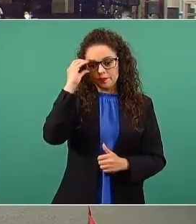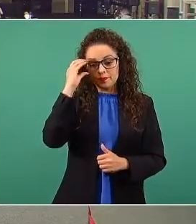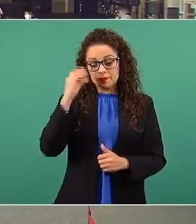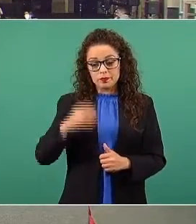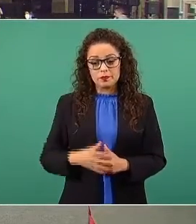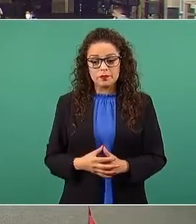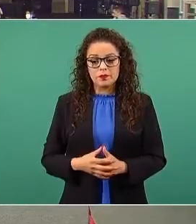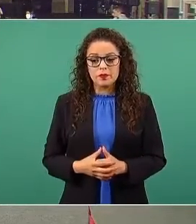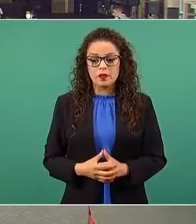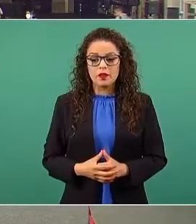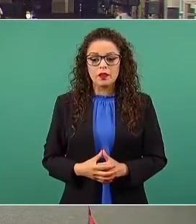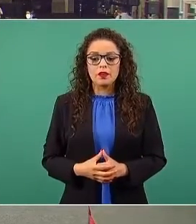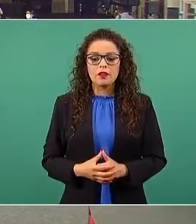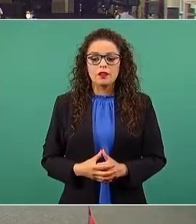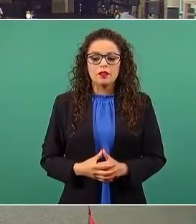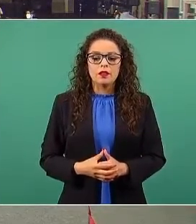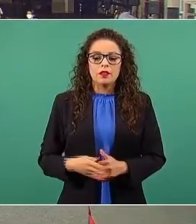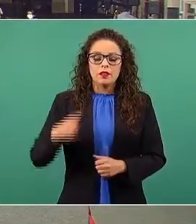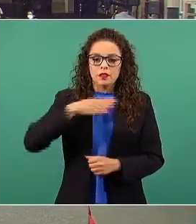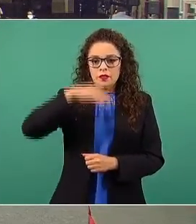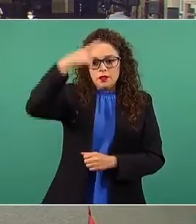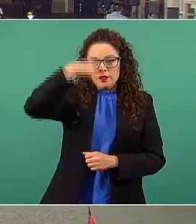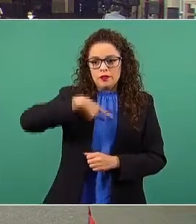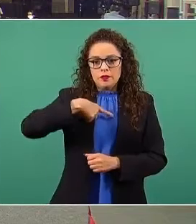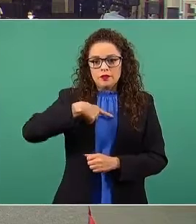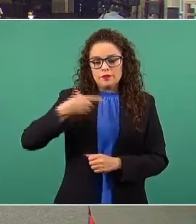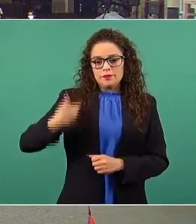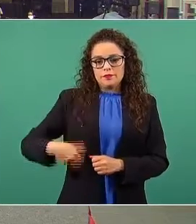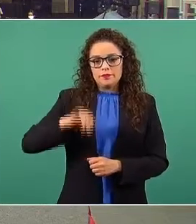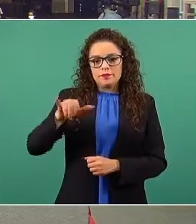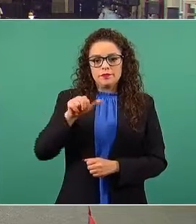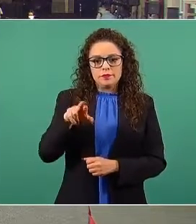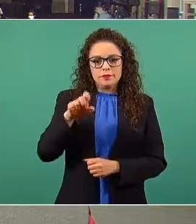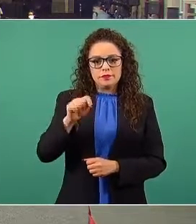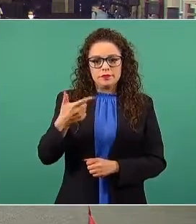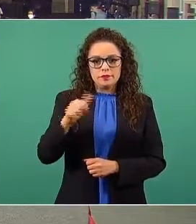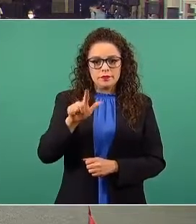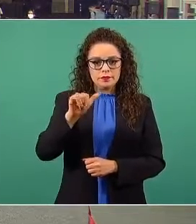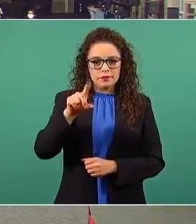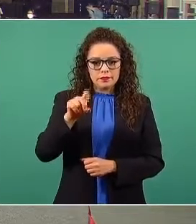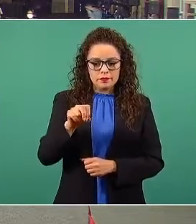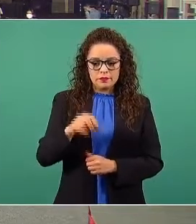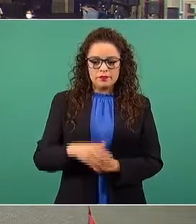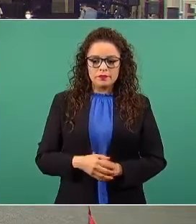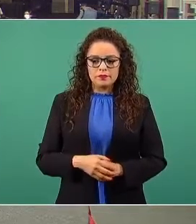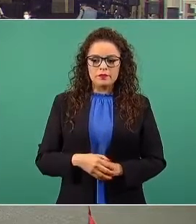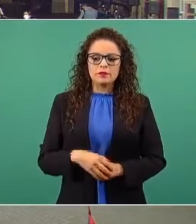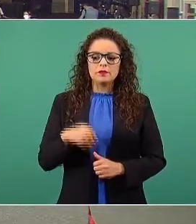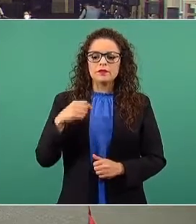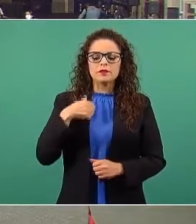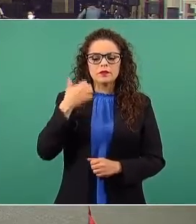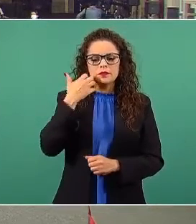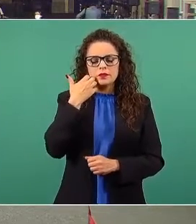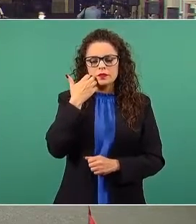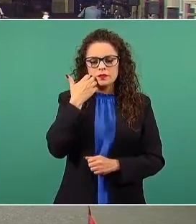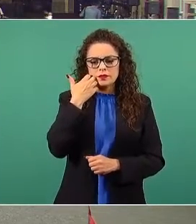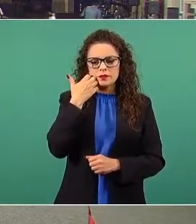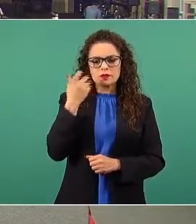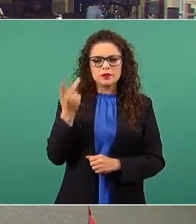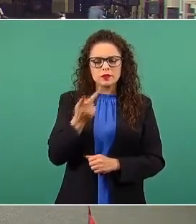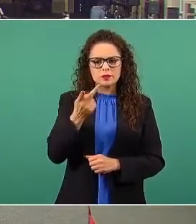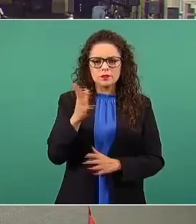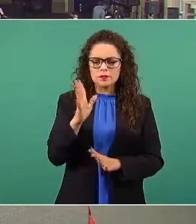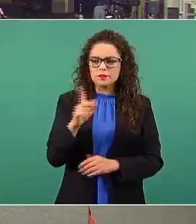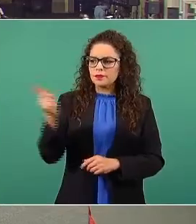Buenas noches, Janet Galindo de Mundo Pharma. Doctor, nos llegó a la